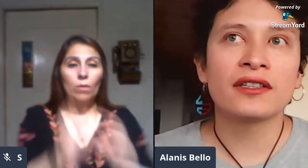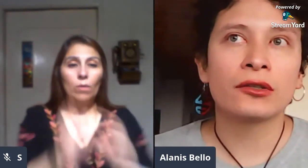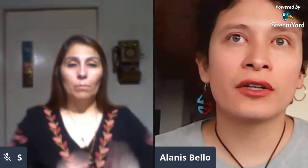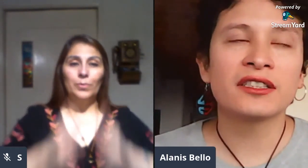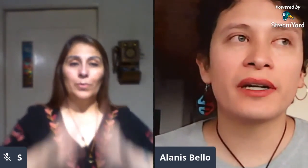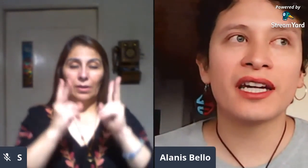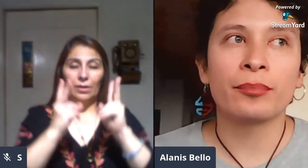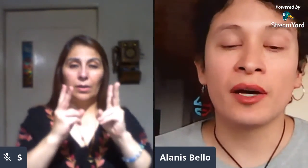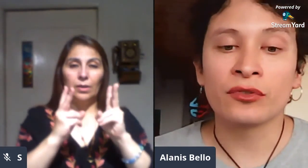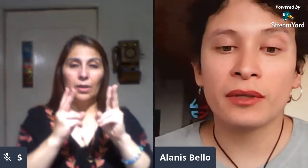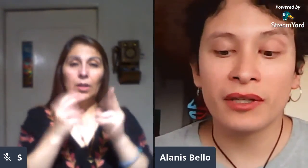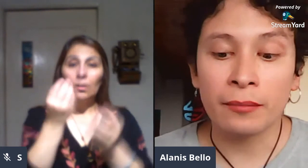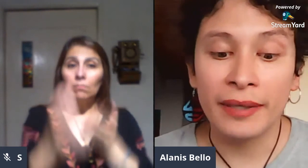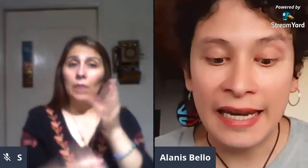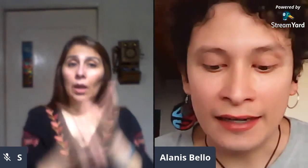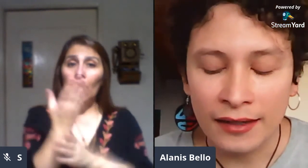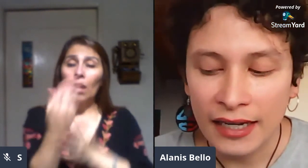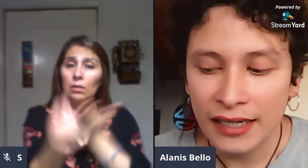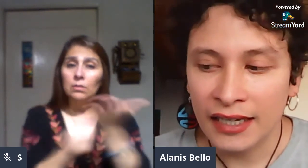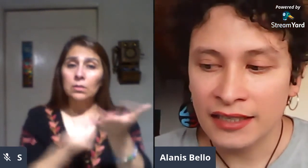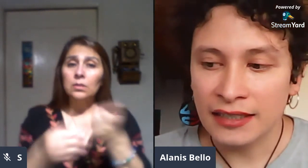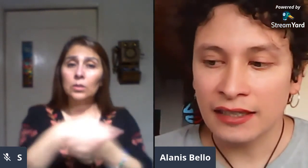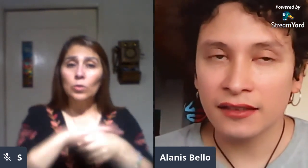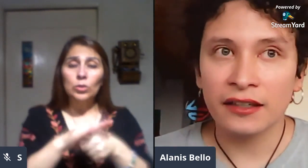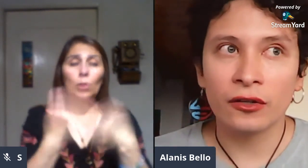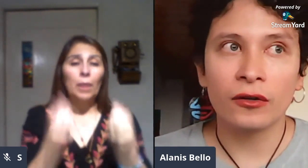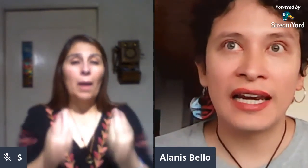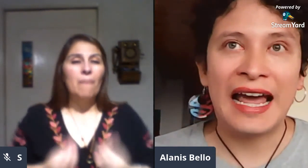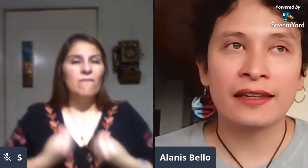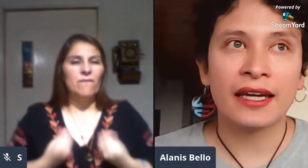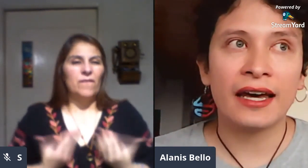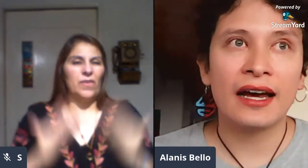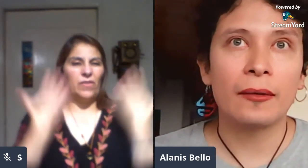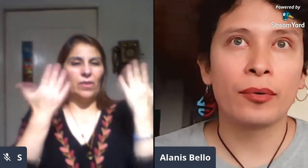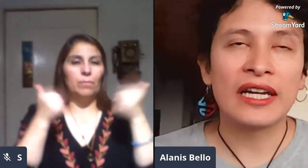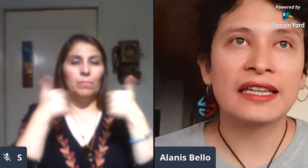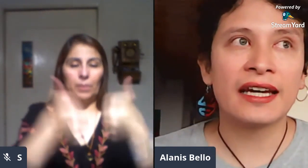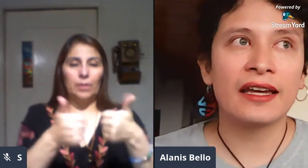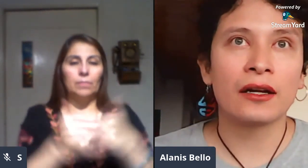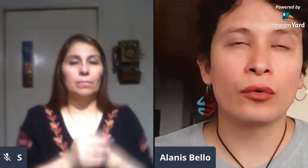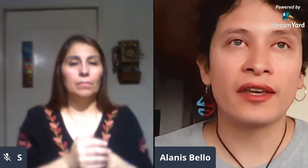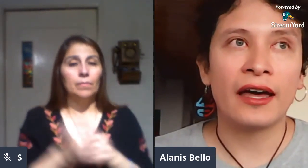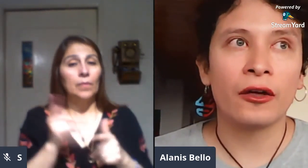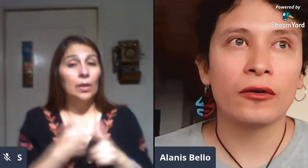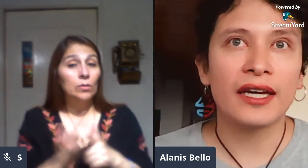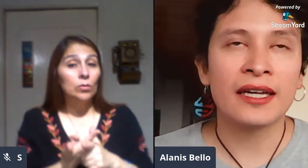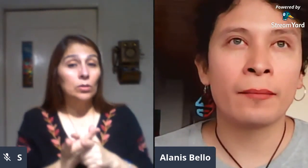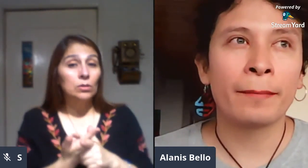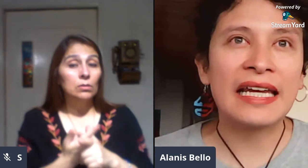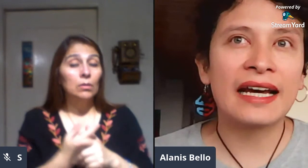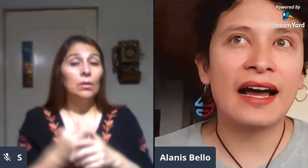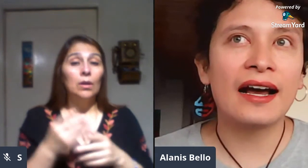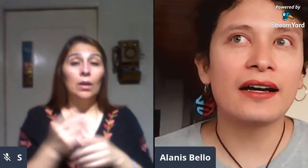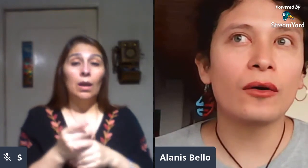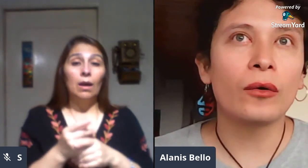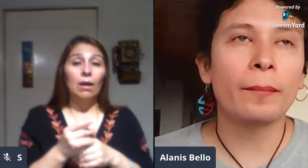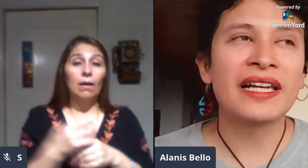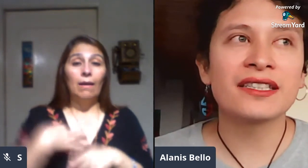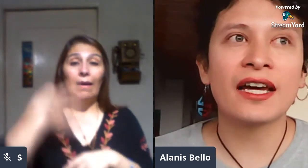generar condiciones para que podamos vivir bien. Y en ese sentido, la ética política del cuidado